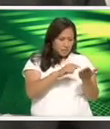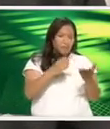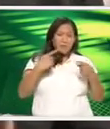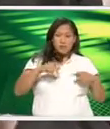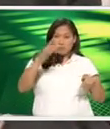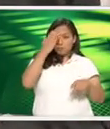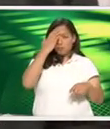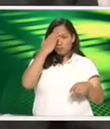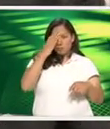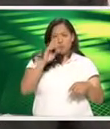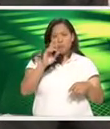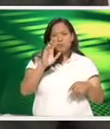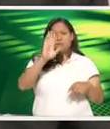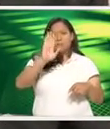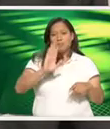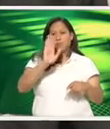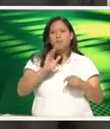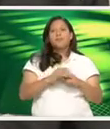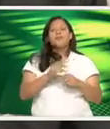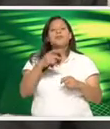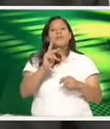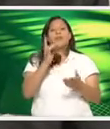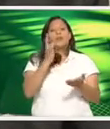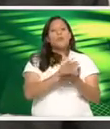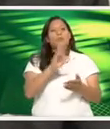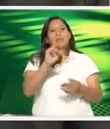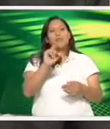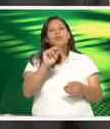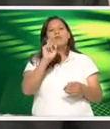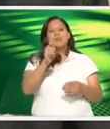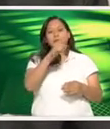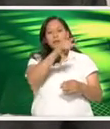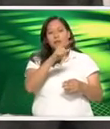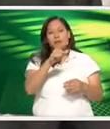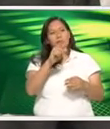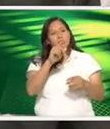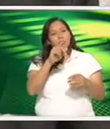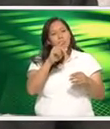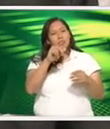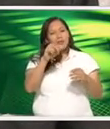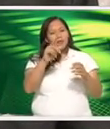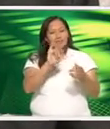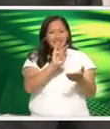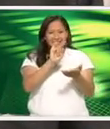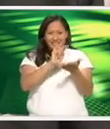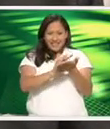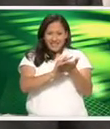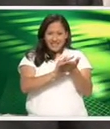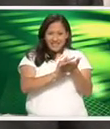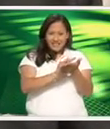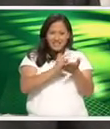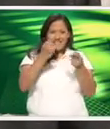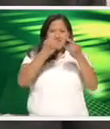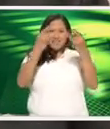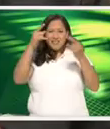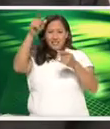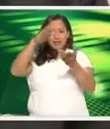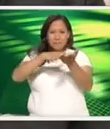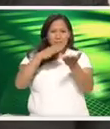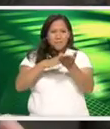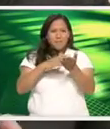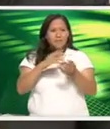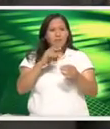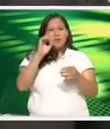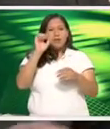conoció y sí está muy cerca. Lo único que no es el que encontrábamos en las estampitas de las monografías de la papelería. Claro. Así